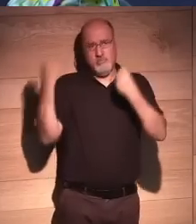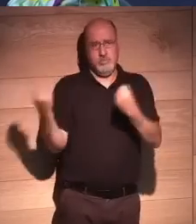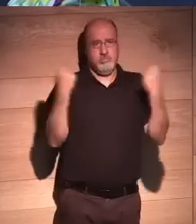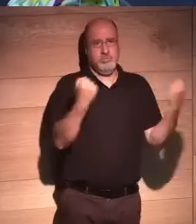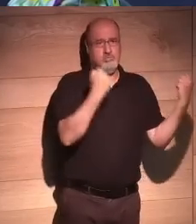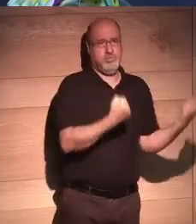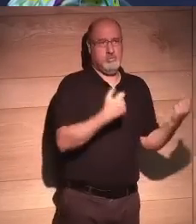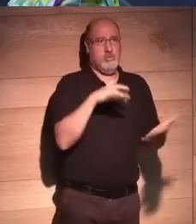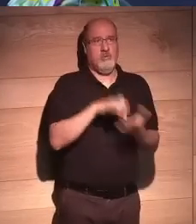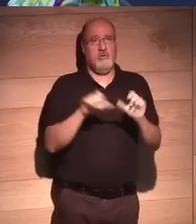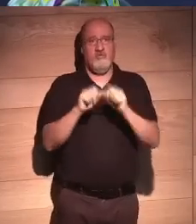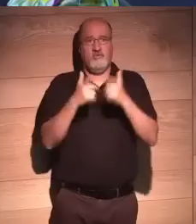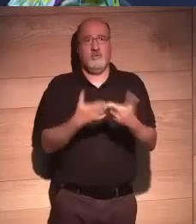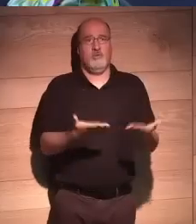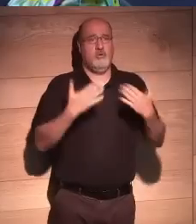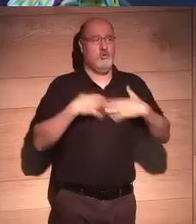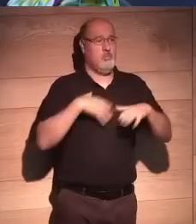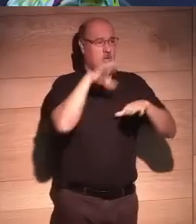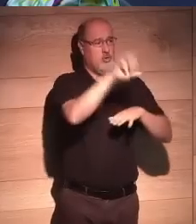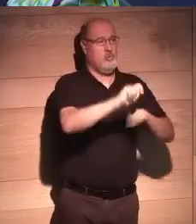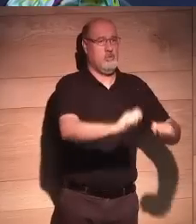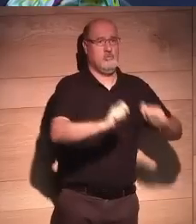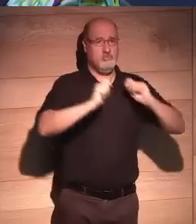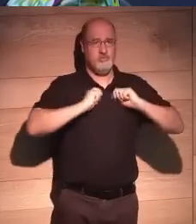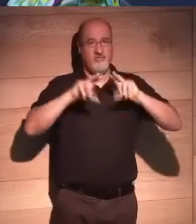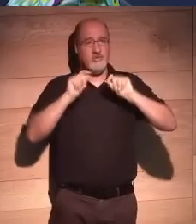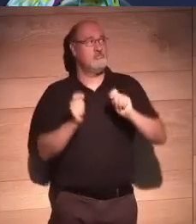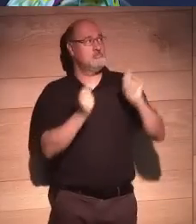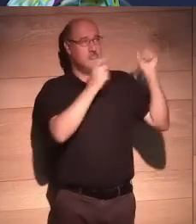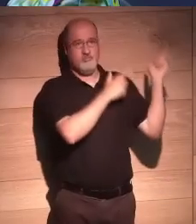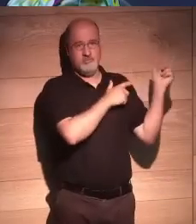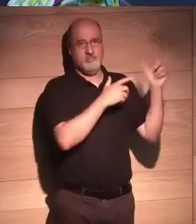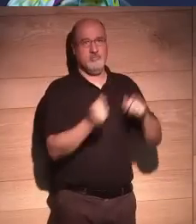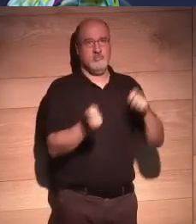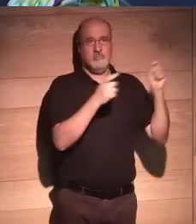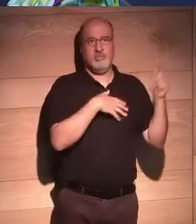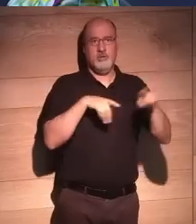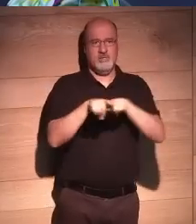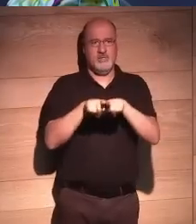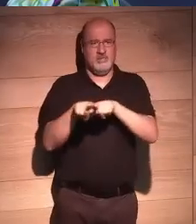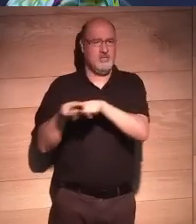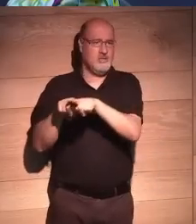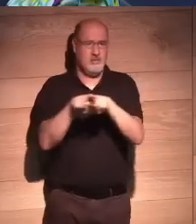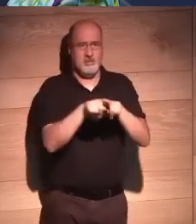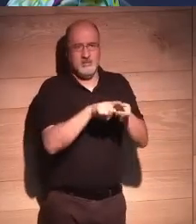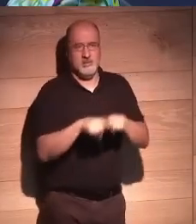que cogerlo y dejarlo en el archivo de vestuario de Televisión Española. Bueno, pues eso que le costó el cargo al final.